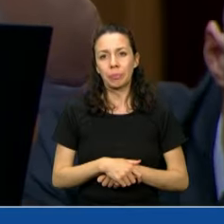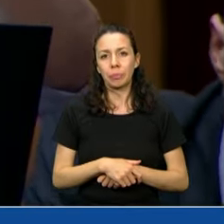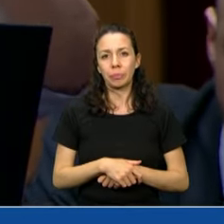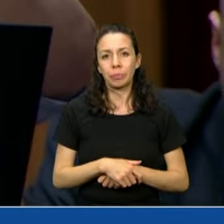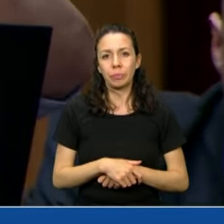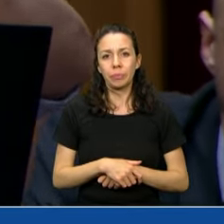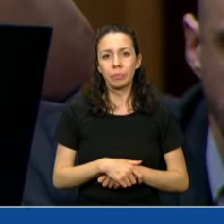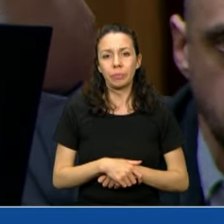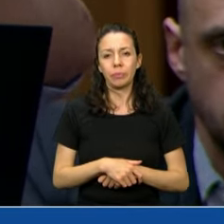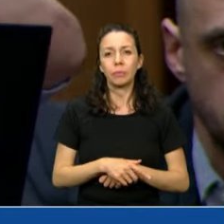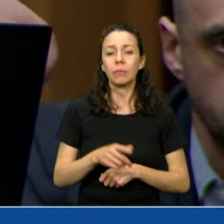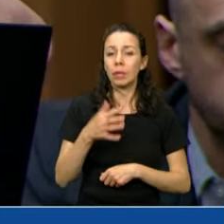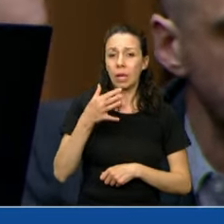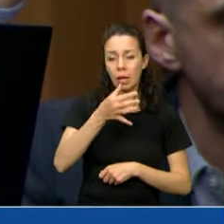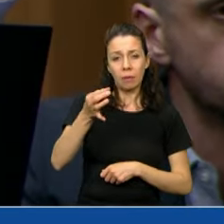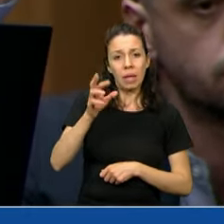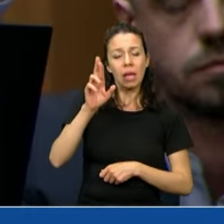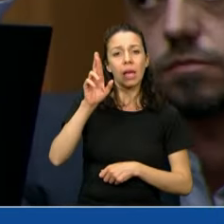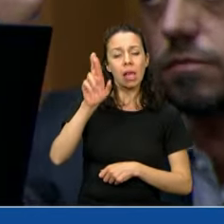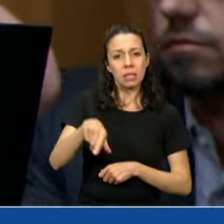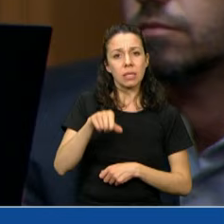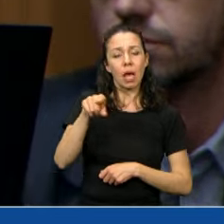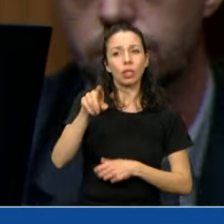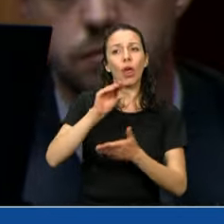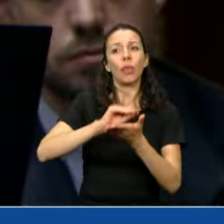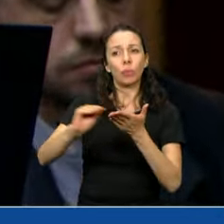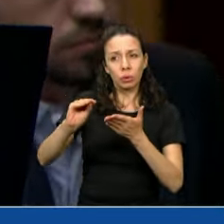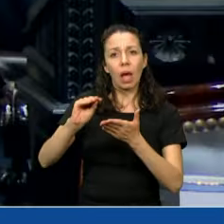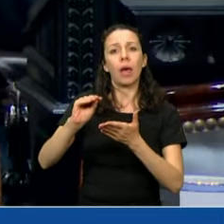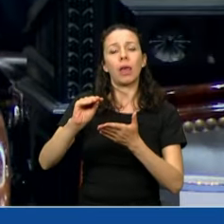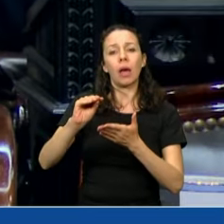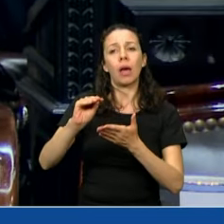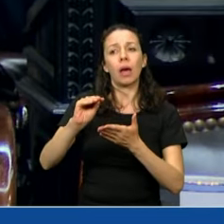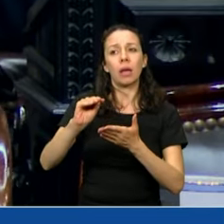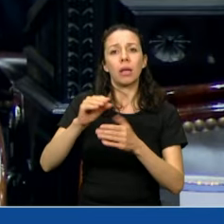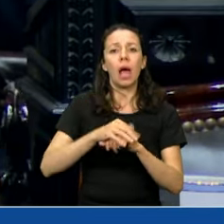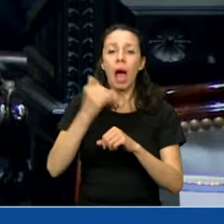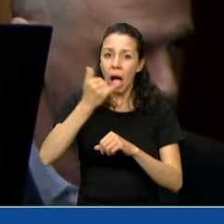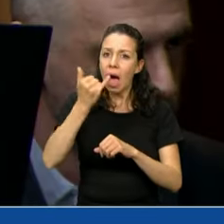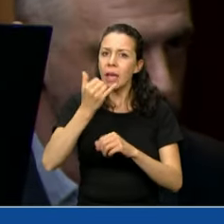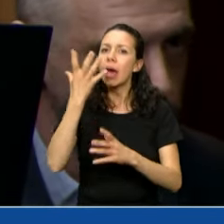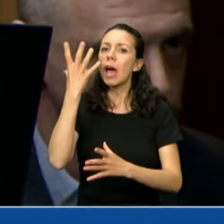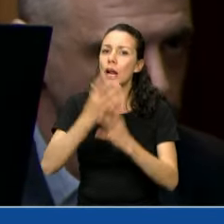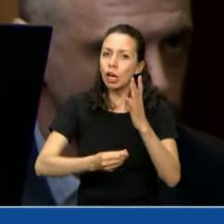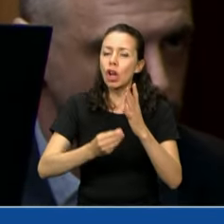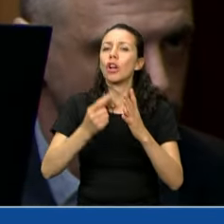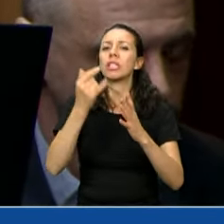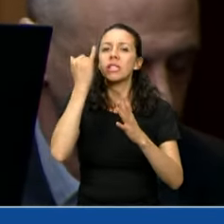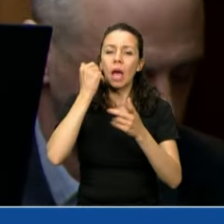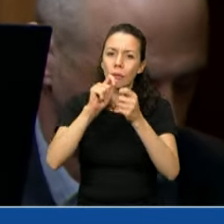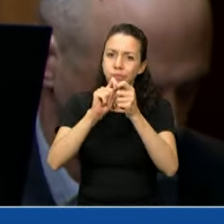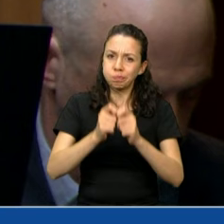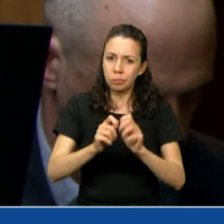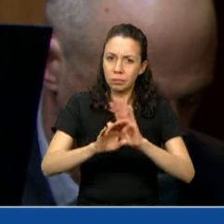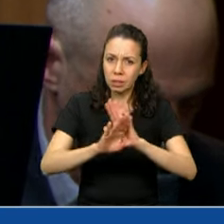igón es cierto lo que planteaba la la diputada verasay había un error en la fórmula fue subsanado